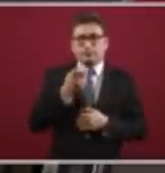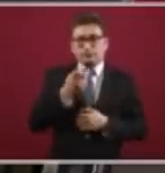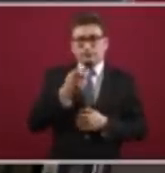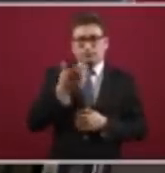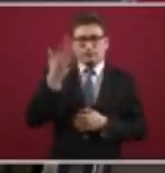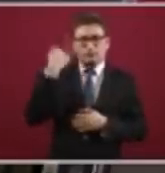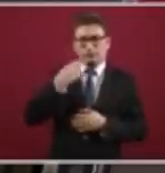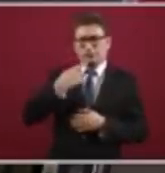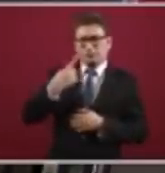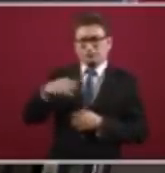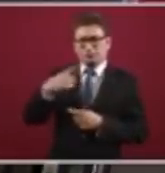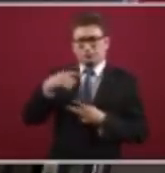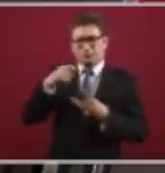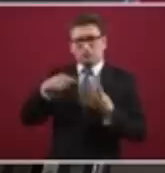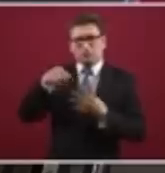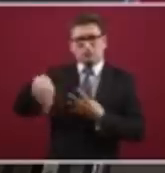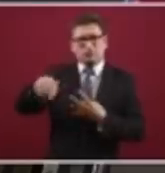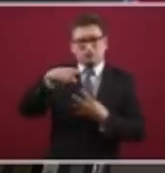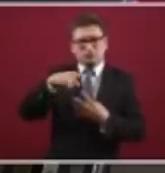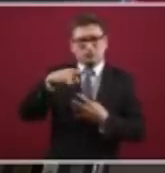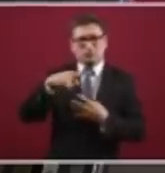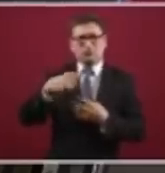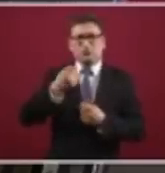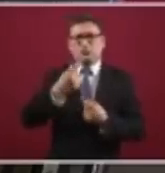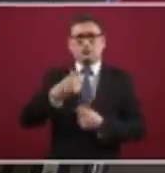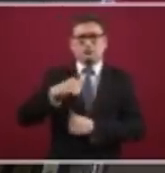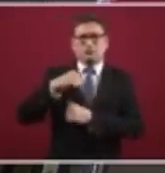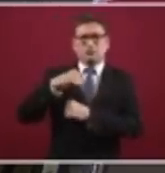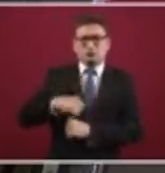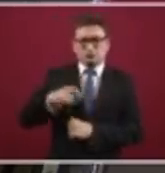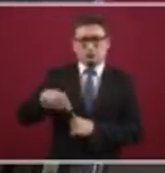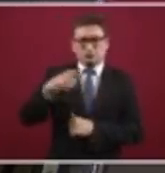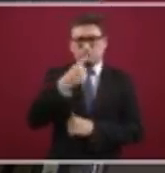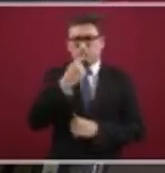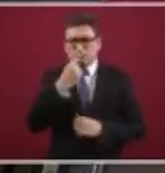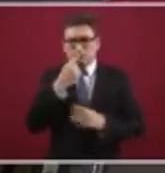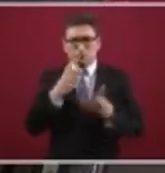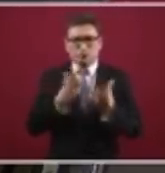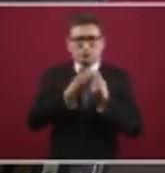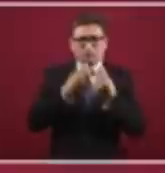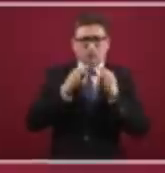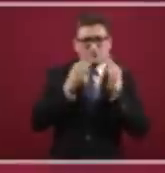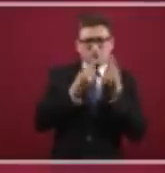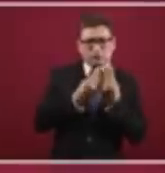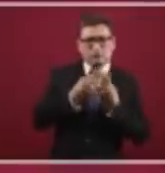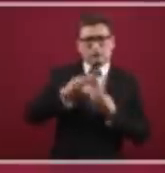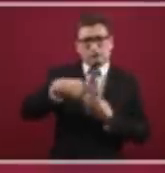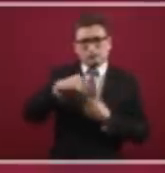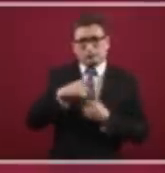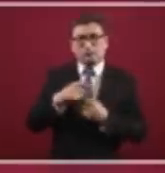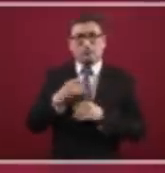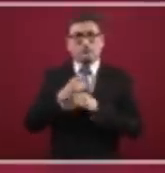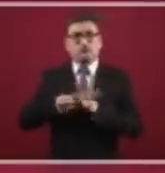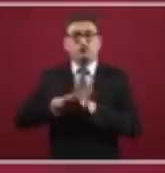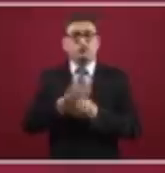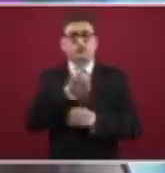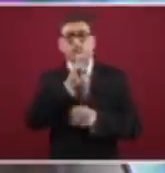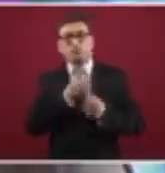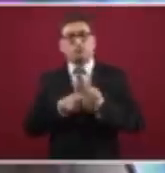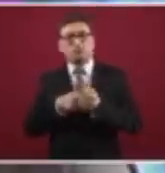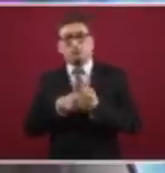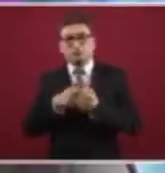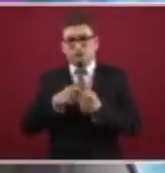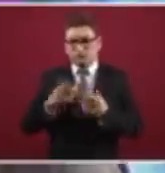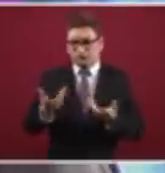acusaciones de vínculos de algunos mandos con la delincuencia organizada que forman parte de la nómina se ocultó a la información y se